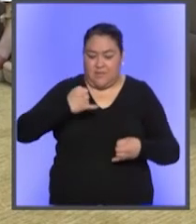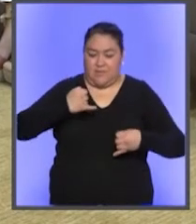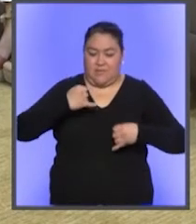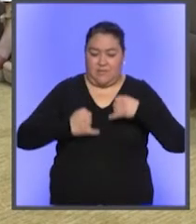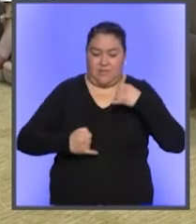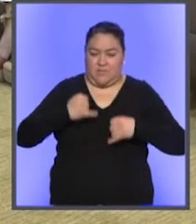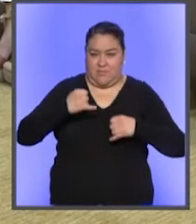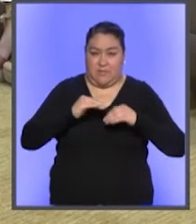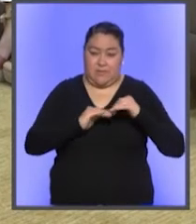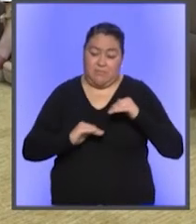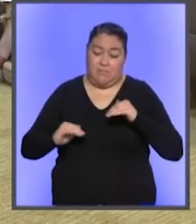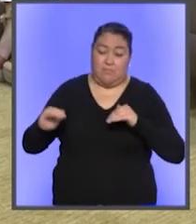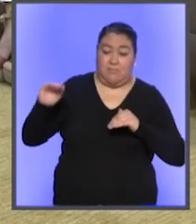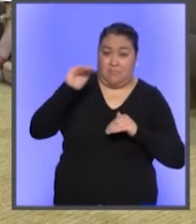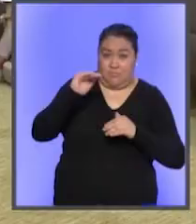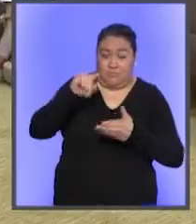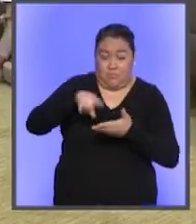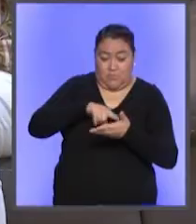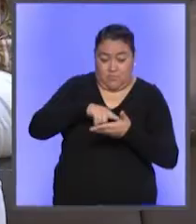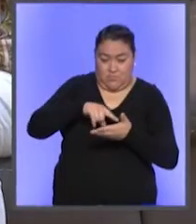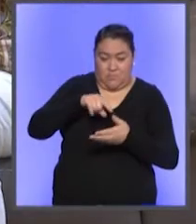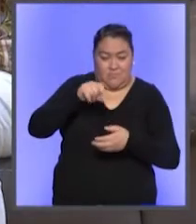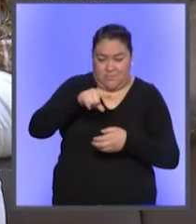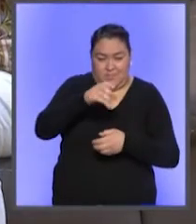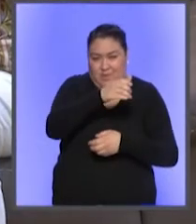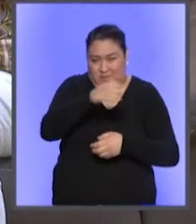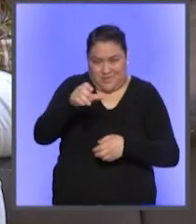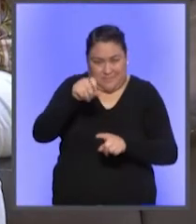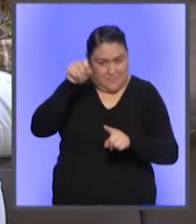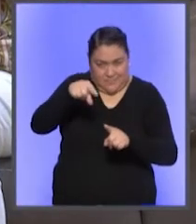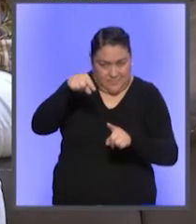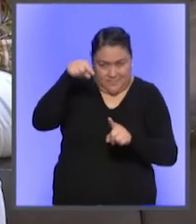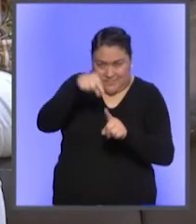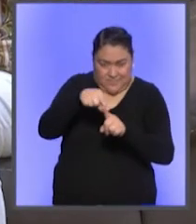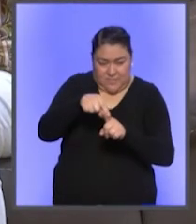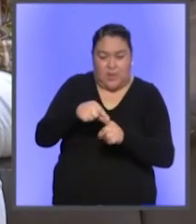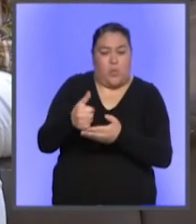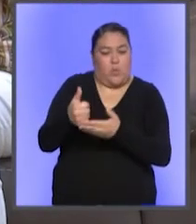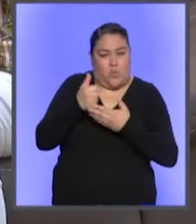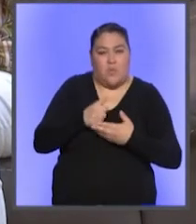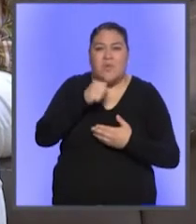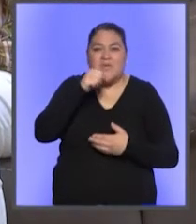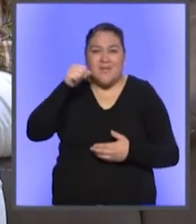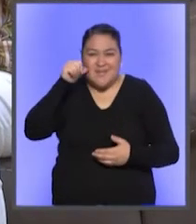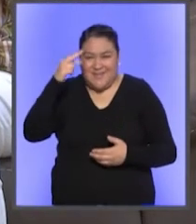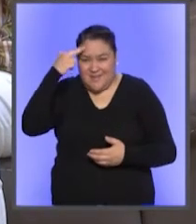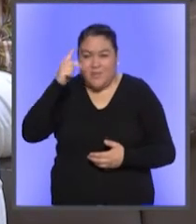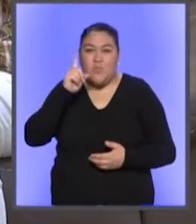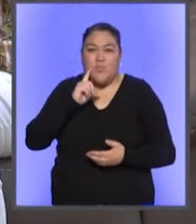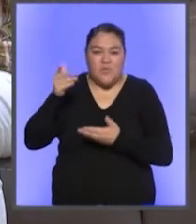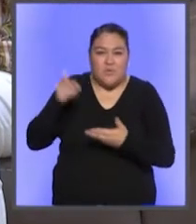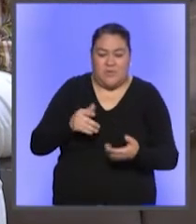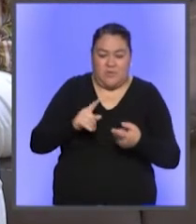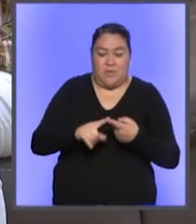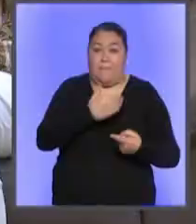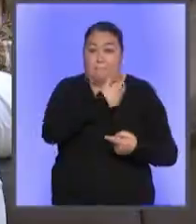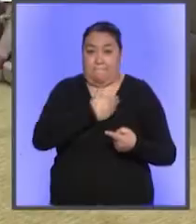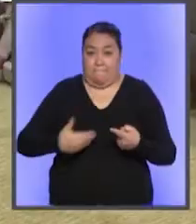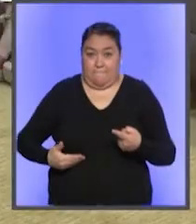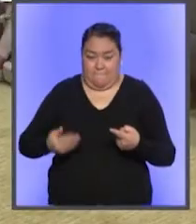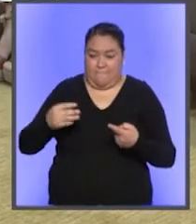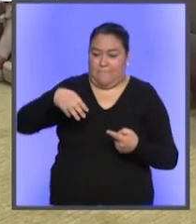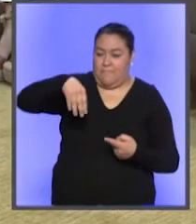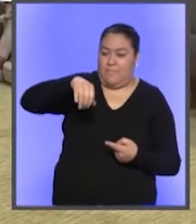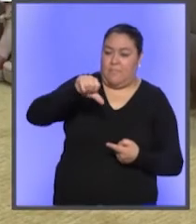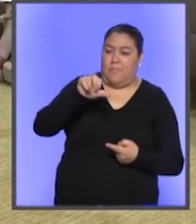el Tribunal Superior Agrario En este encuentro estuvo con nosotros también la magistrada Maribel Concepción que es la